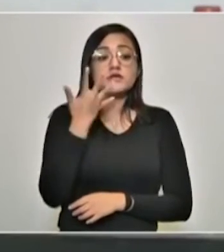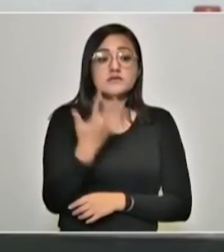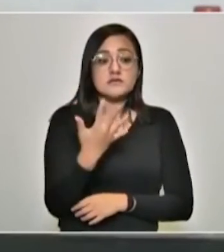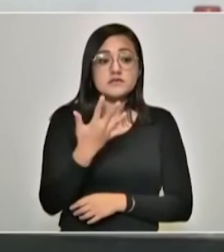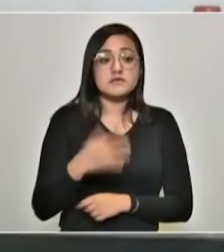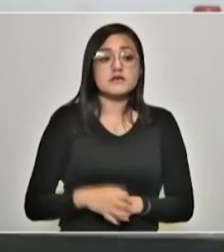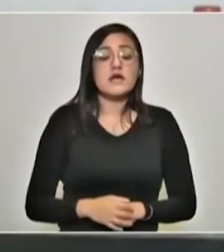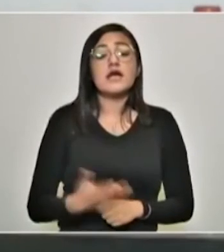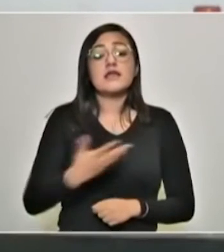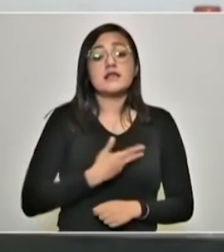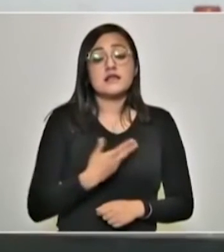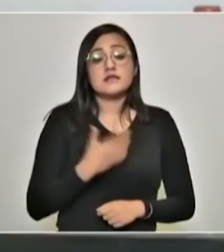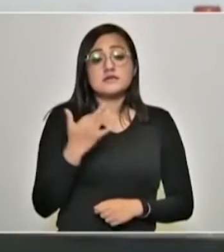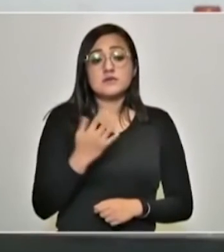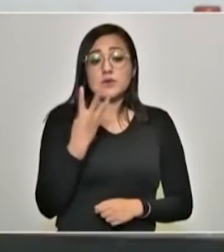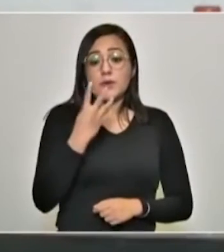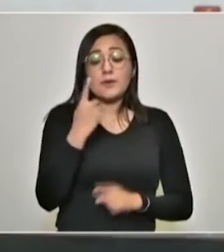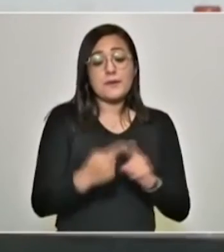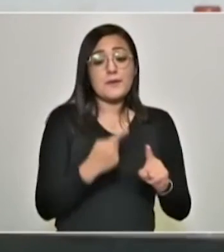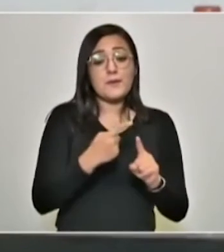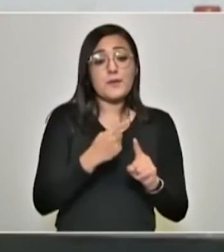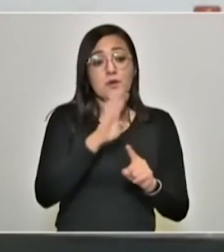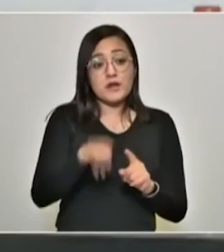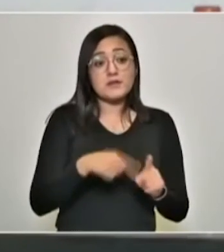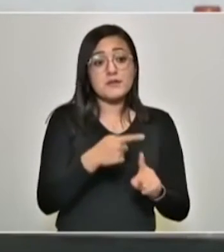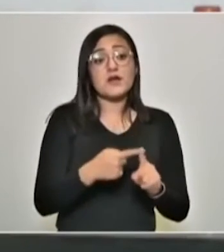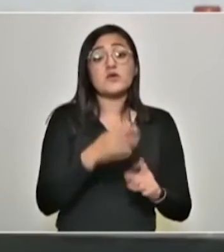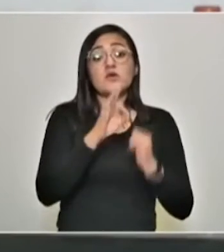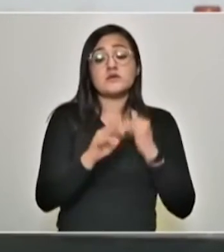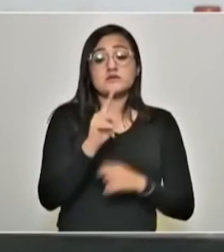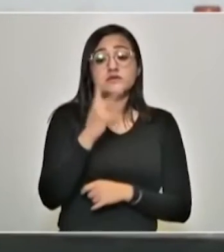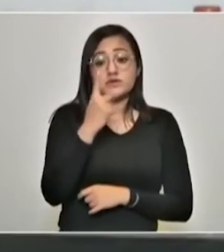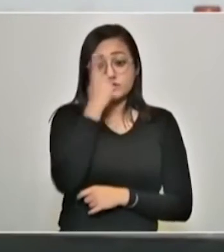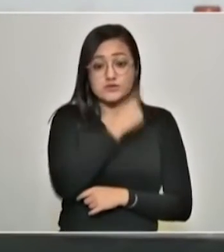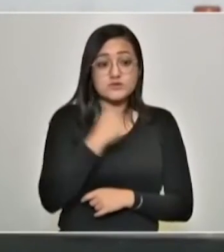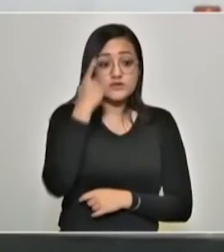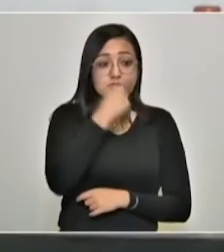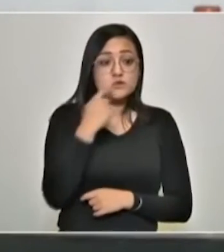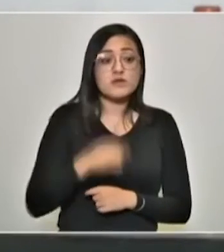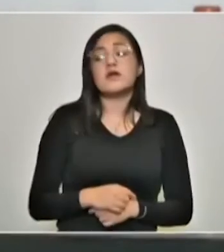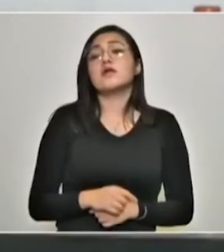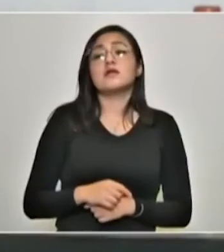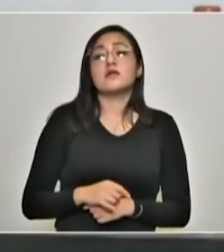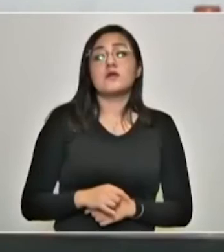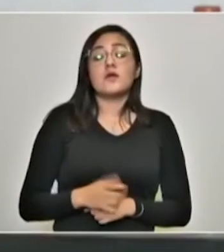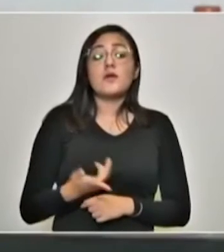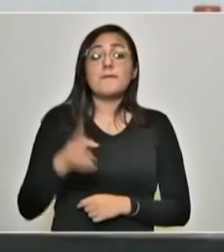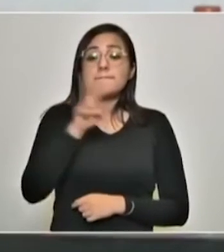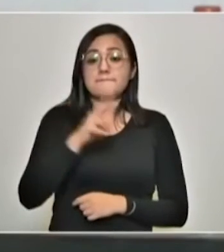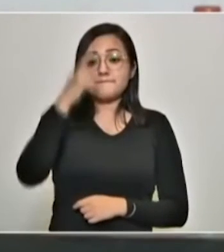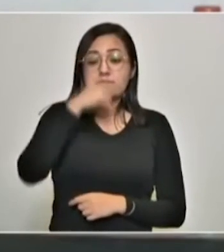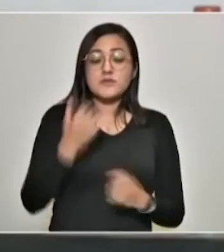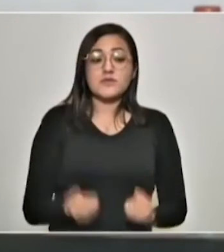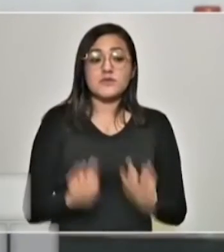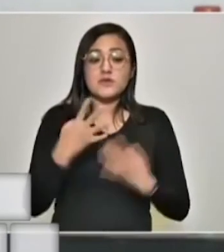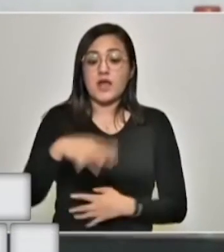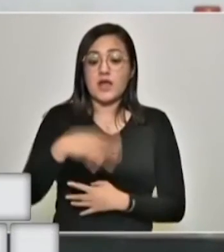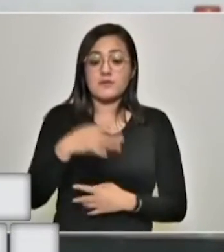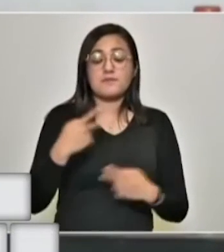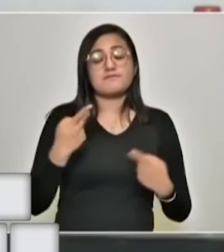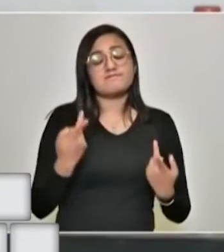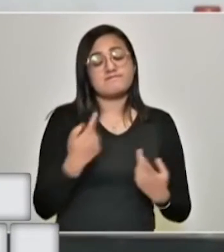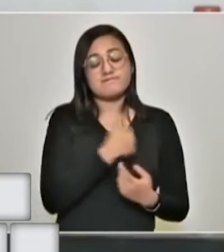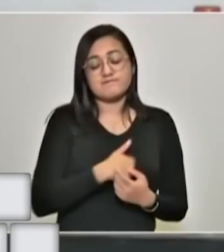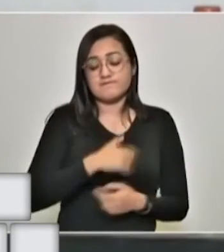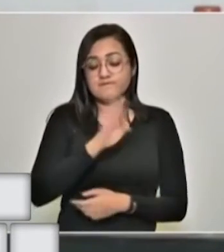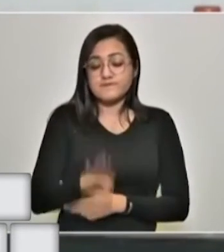13,245, teniendo 54 defunciones en las últimas 72 horas. A corte del viernes por la noche, 14